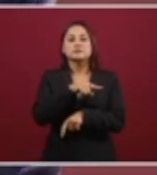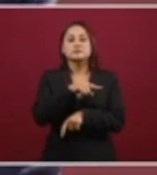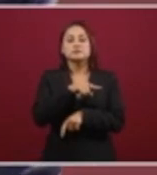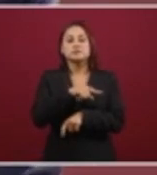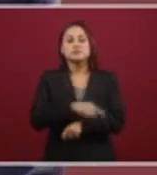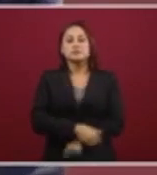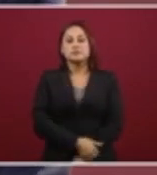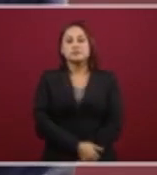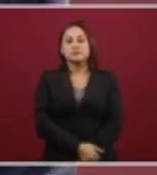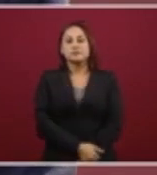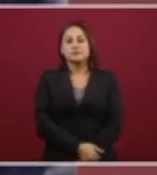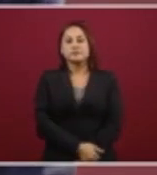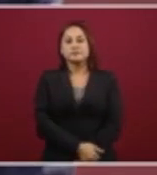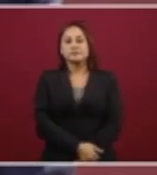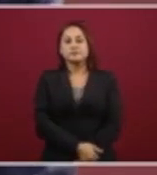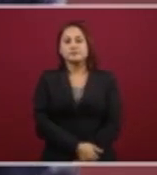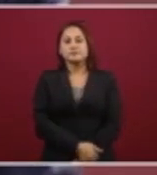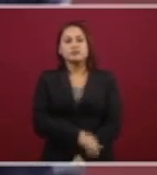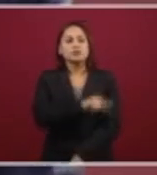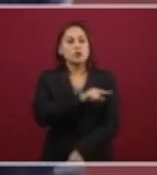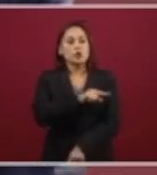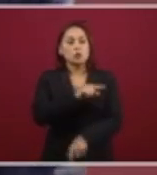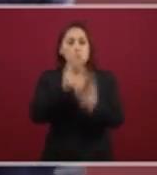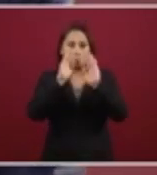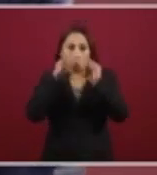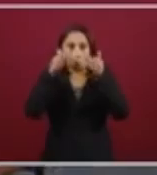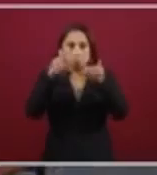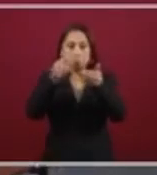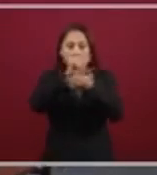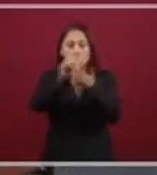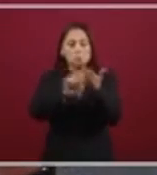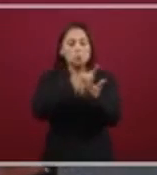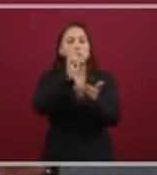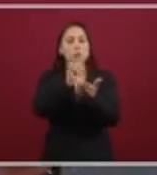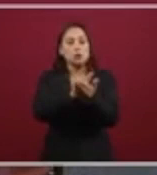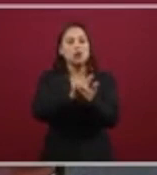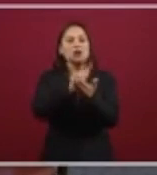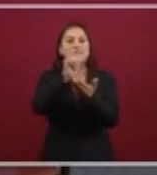en las leyes que la corrupción no era delito grave.